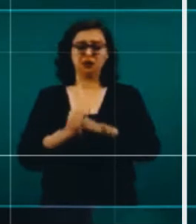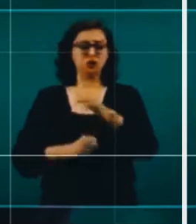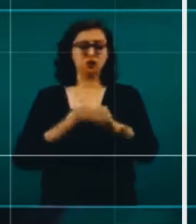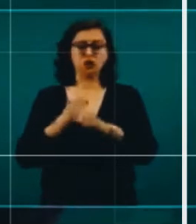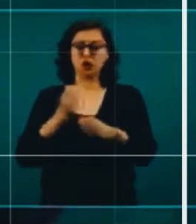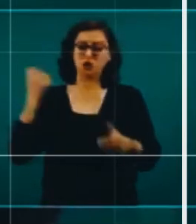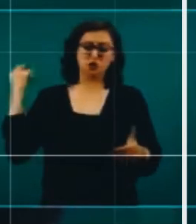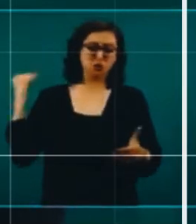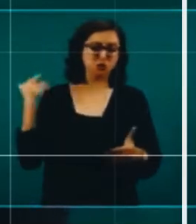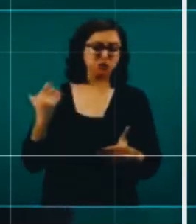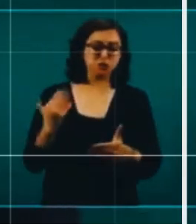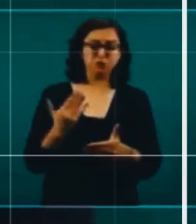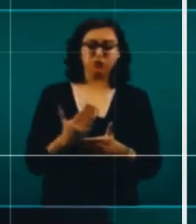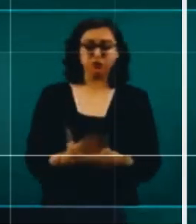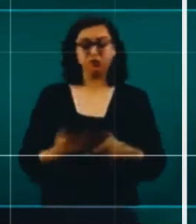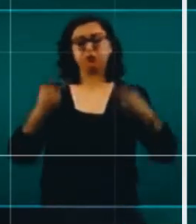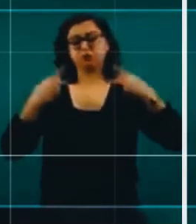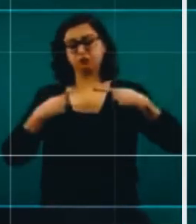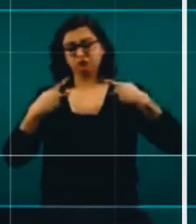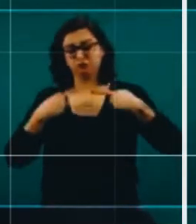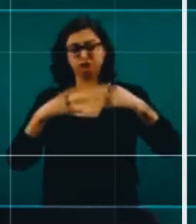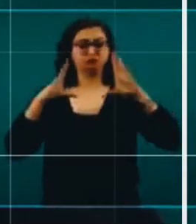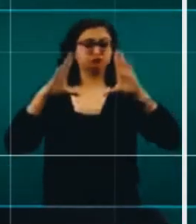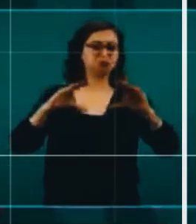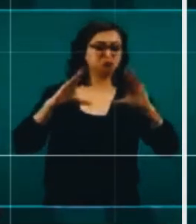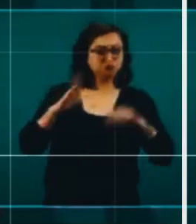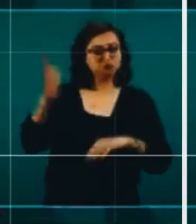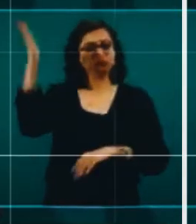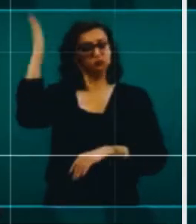dirigentes sociales, profetas,